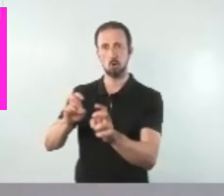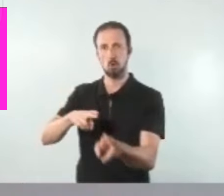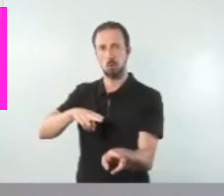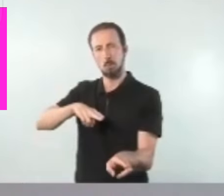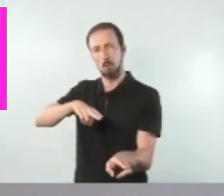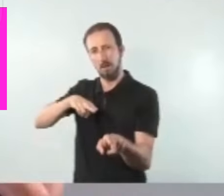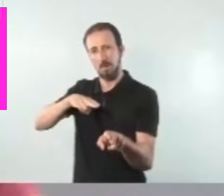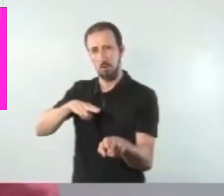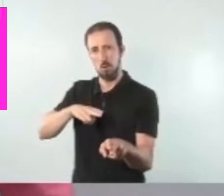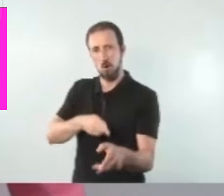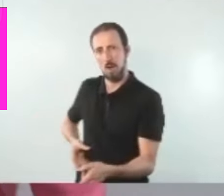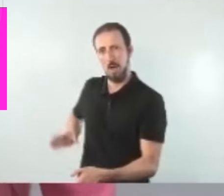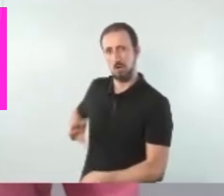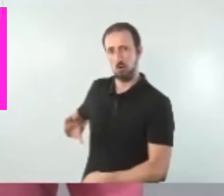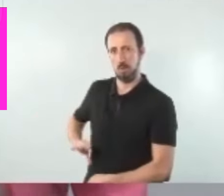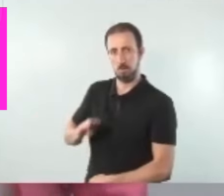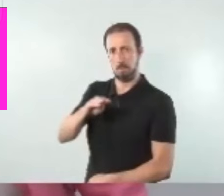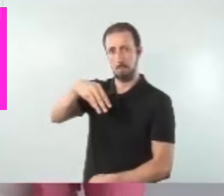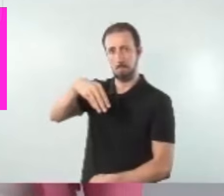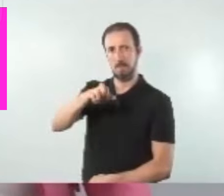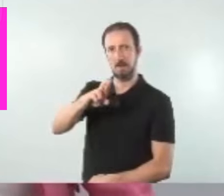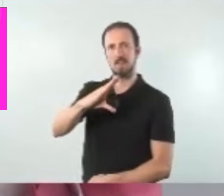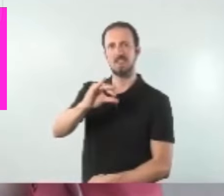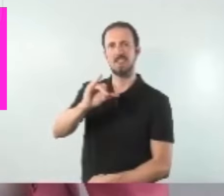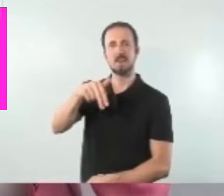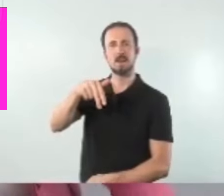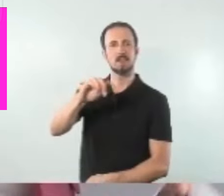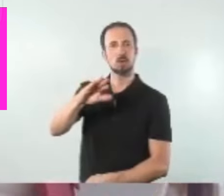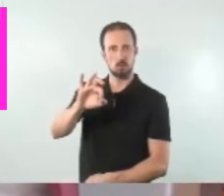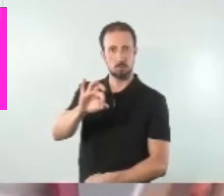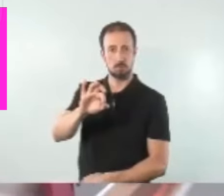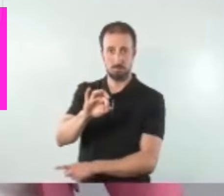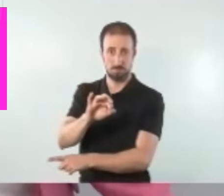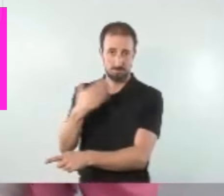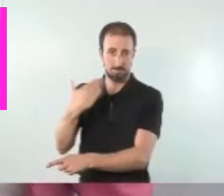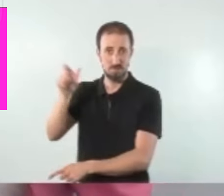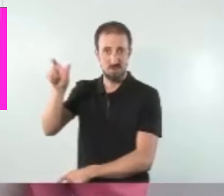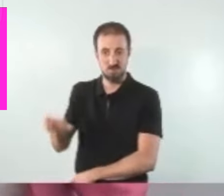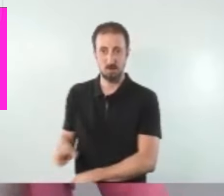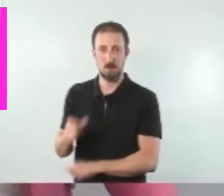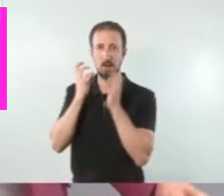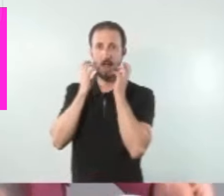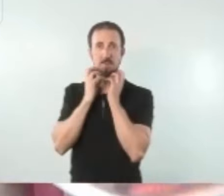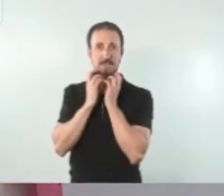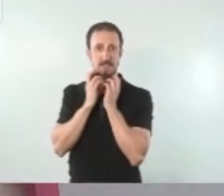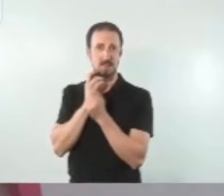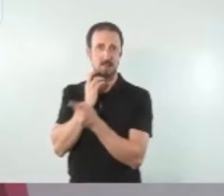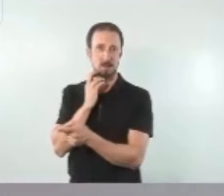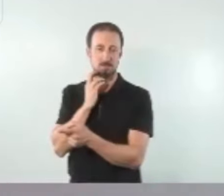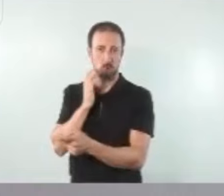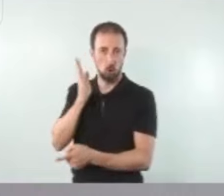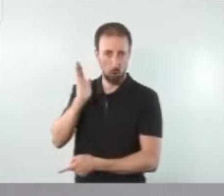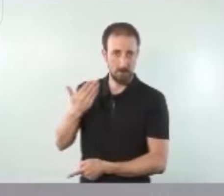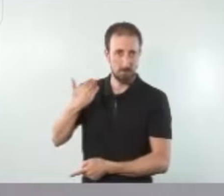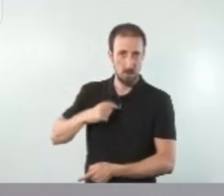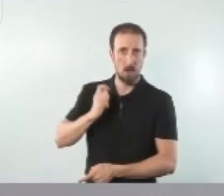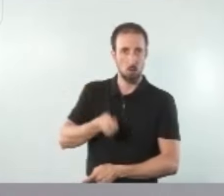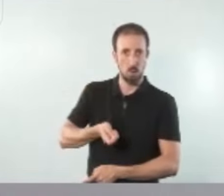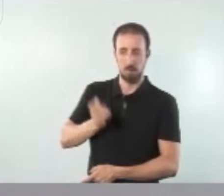Otro difusor de bulos condenado por la justicia. Porque mire,